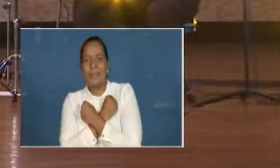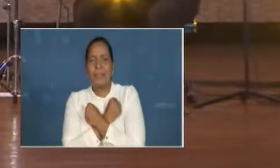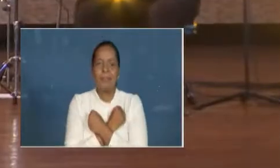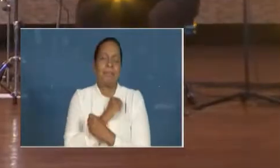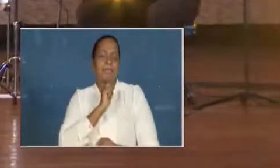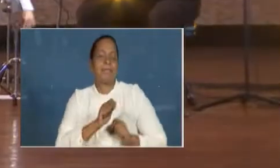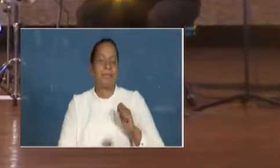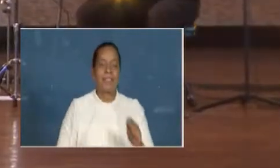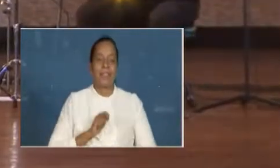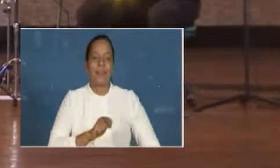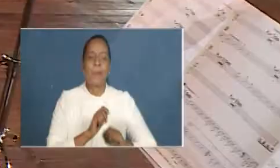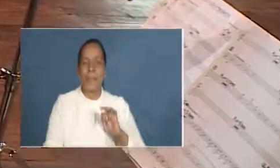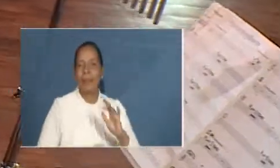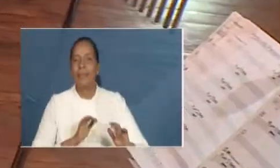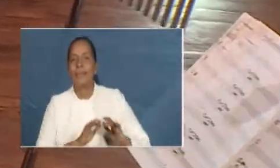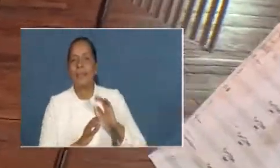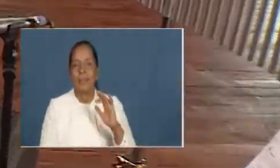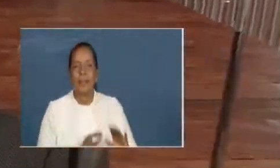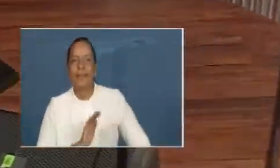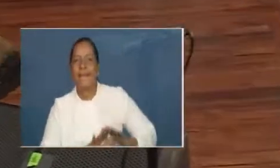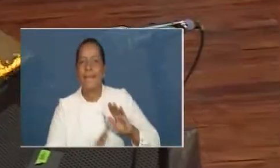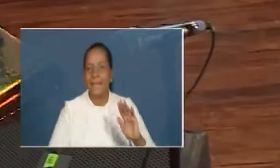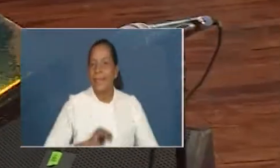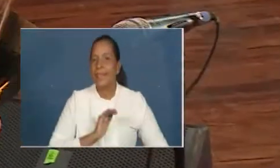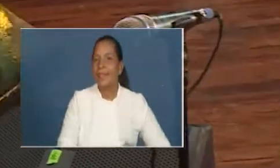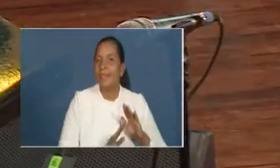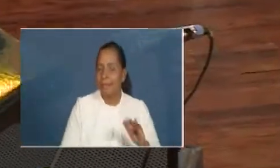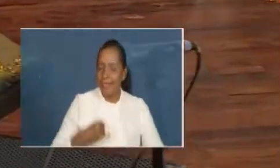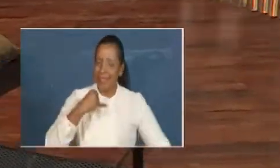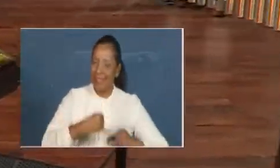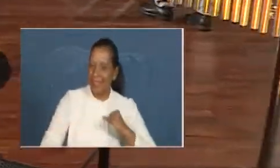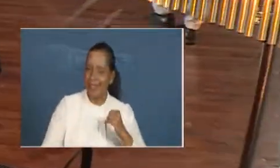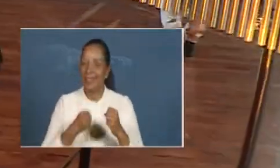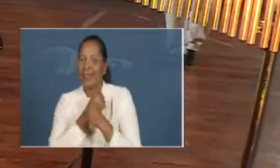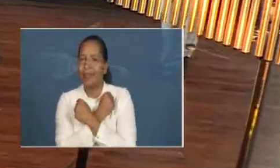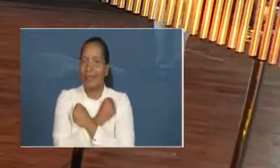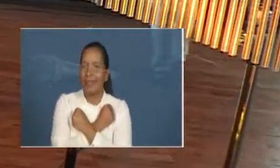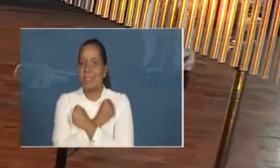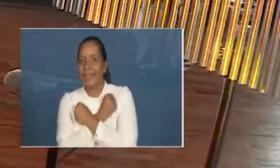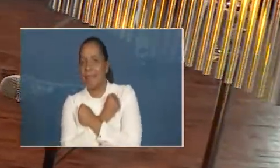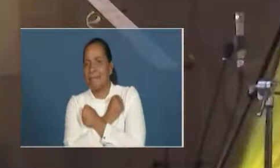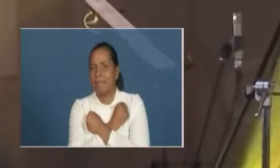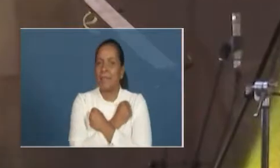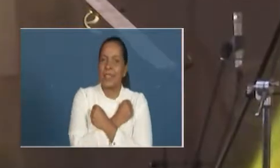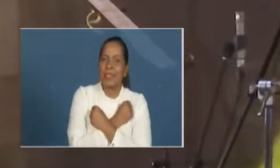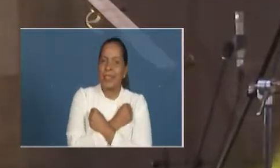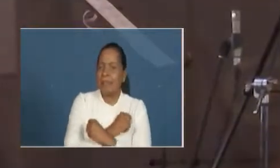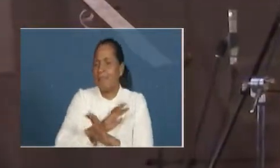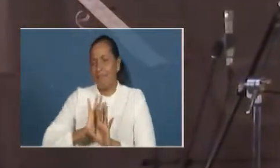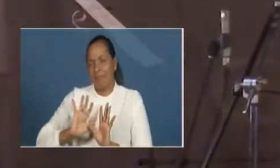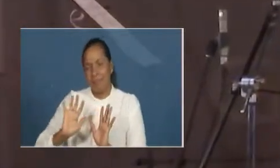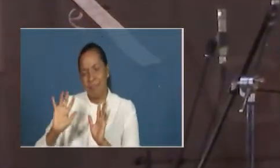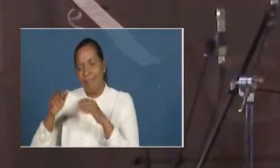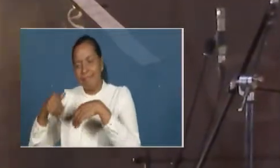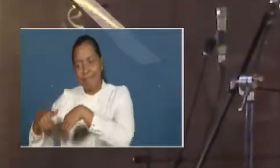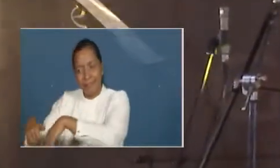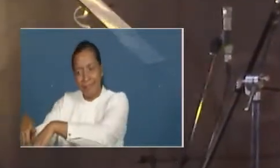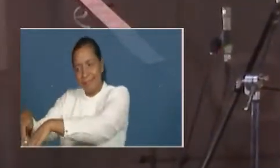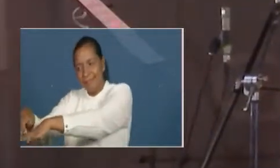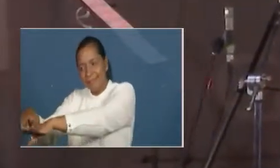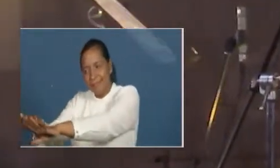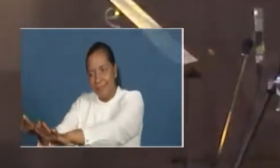Mi profundo pésame. Ya lo nuestro terminó. Hey, yeah. Mi profundo